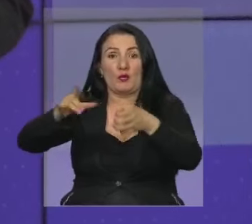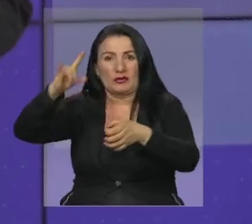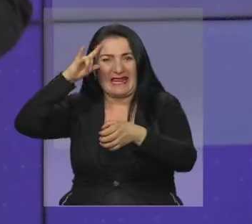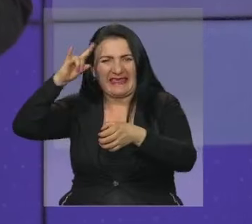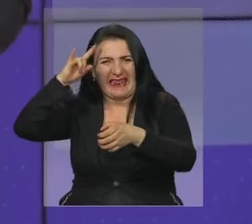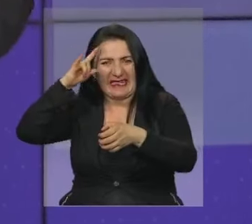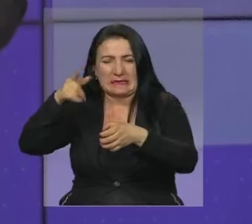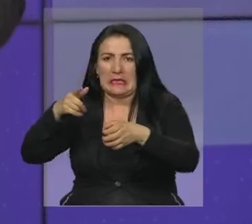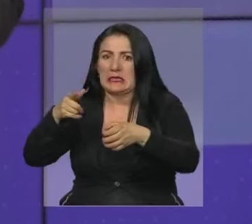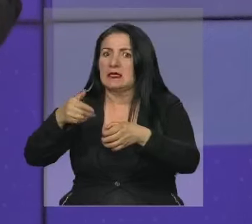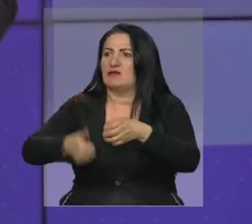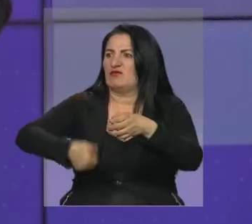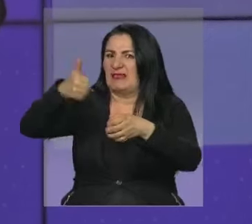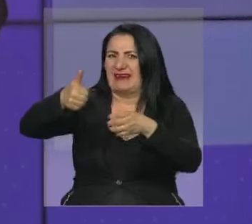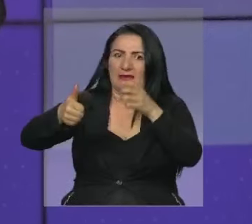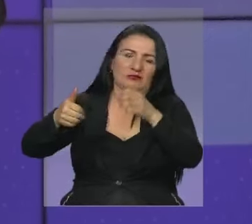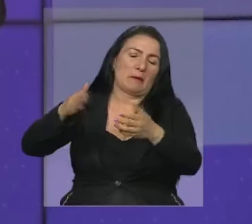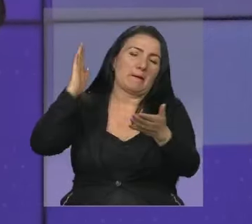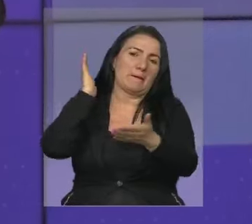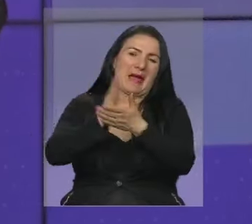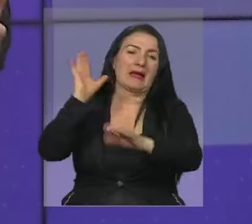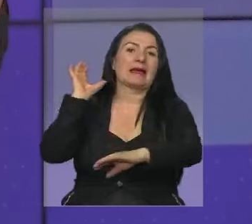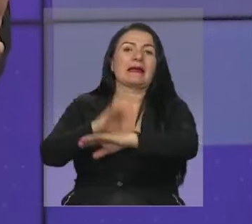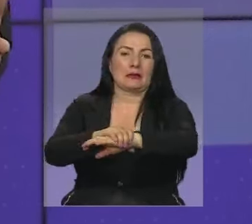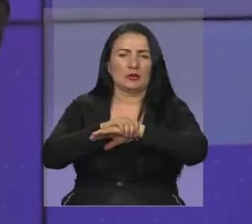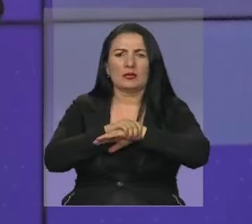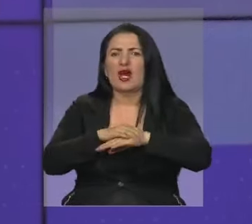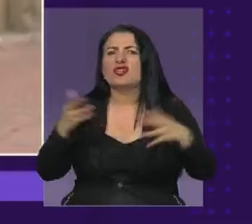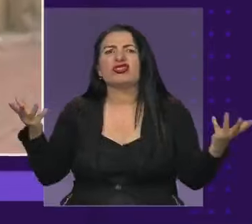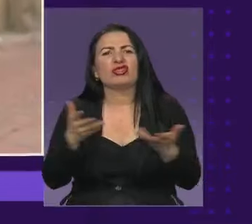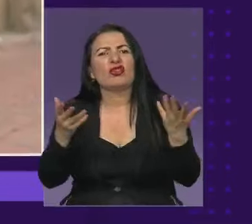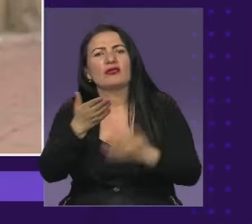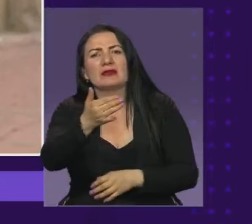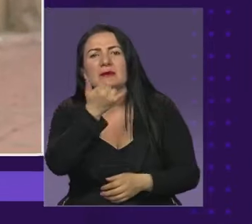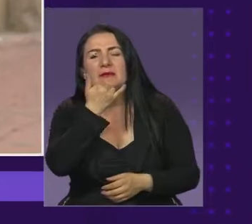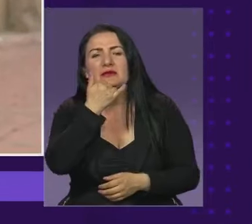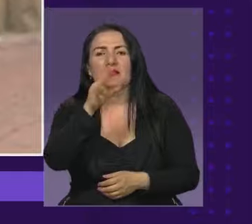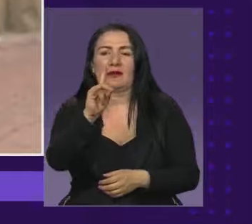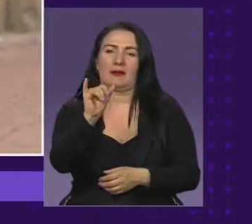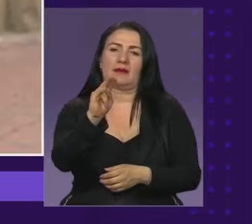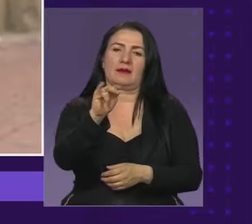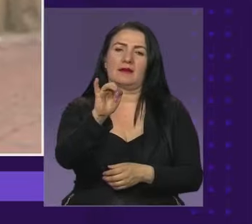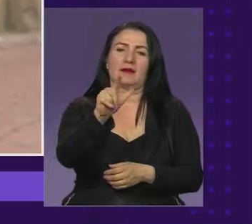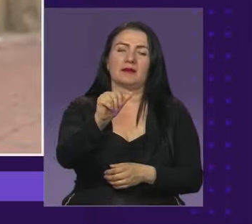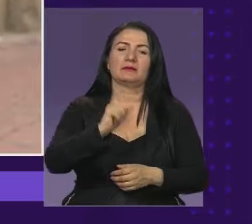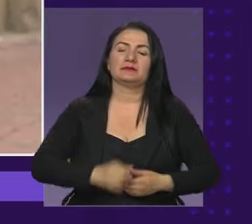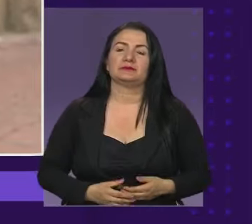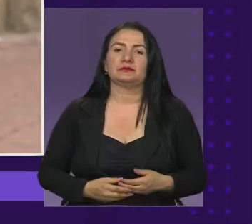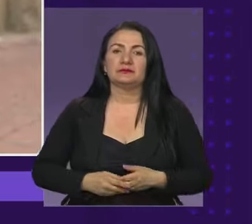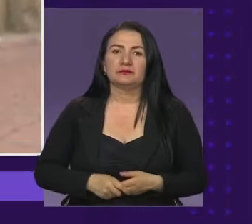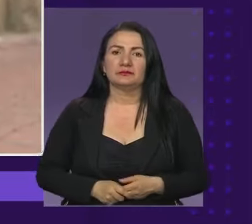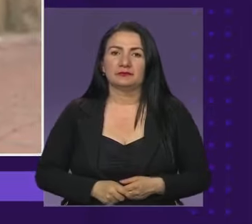este delito. Daniela Espitia, ¿dónde se dio la captura y qué se sabe del procedimiento?